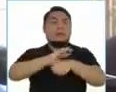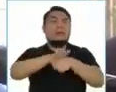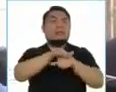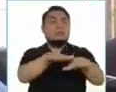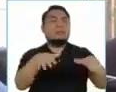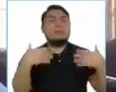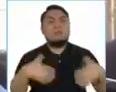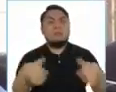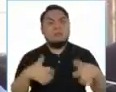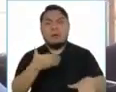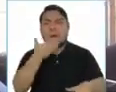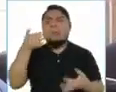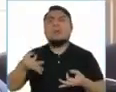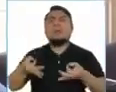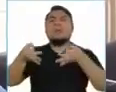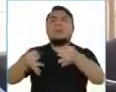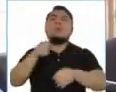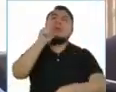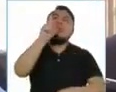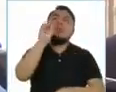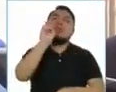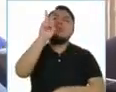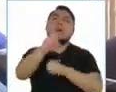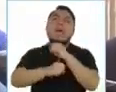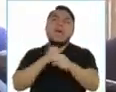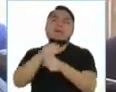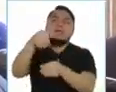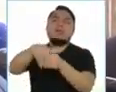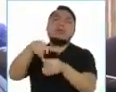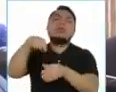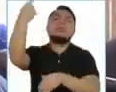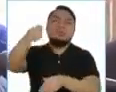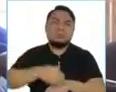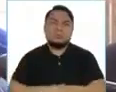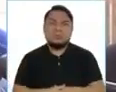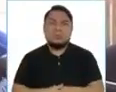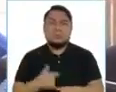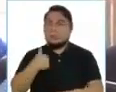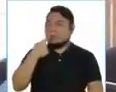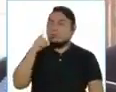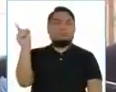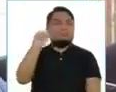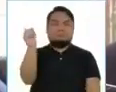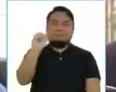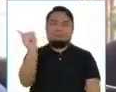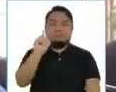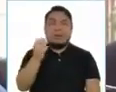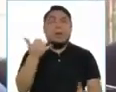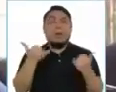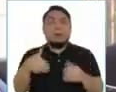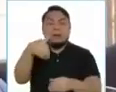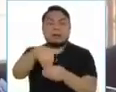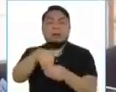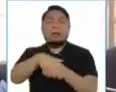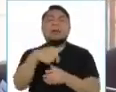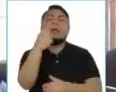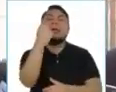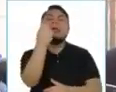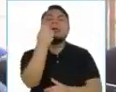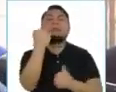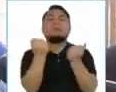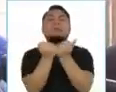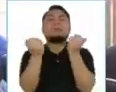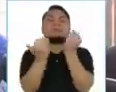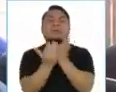pandemia, posterguemos 1 o 2 años las elecciones. Yo he dicho, de ninguna manera. Las elecciones se hacen el 11 de abril